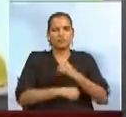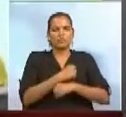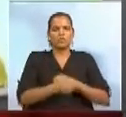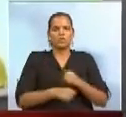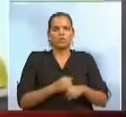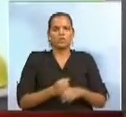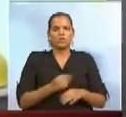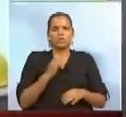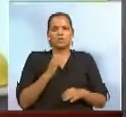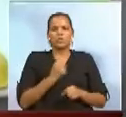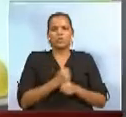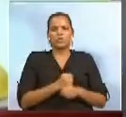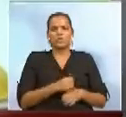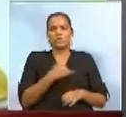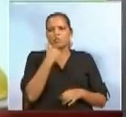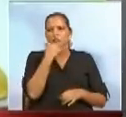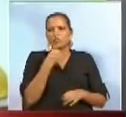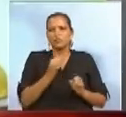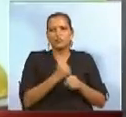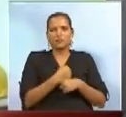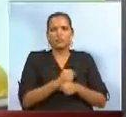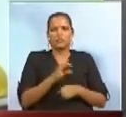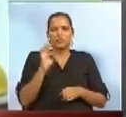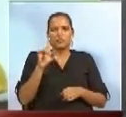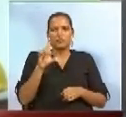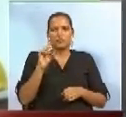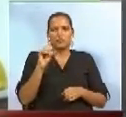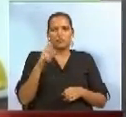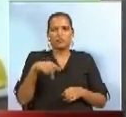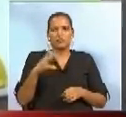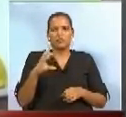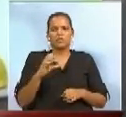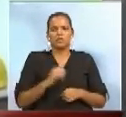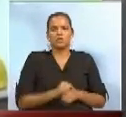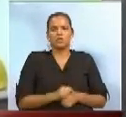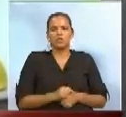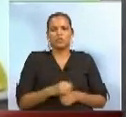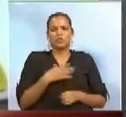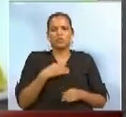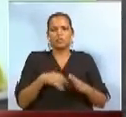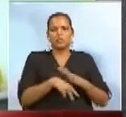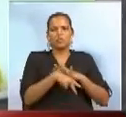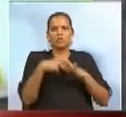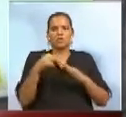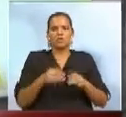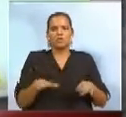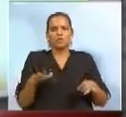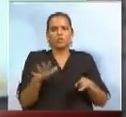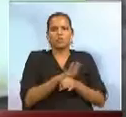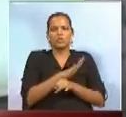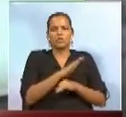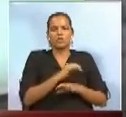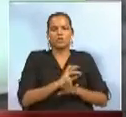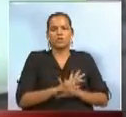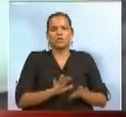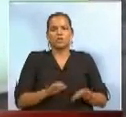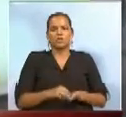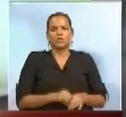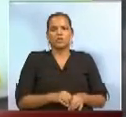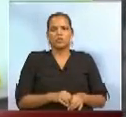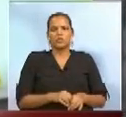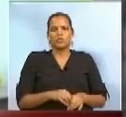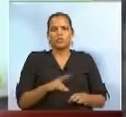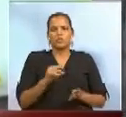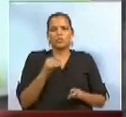trabajo antitécnico que han hecho los señores de Flopé con el alcantarillado que colocaron. Esas alcantarillas están completamente colapsadas.